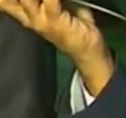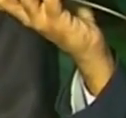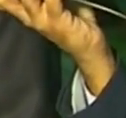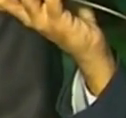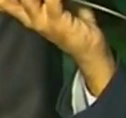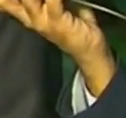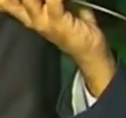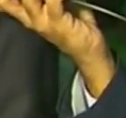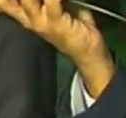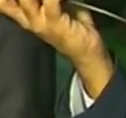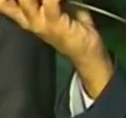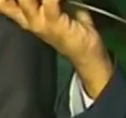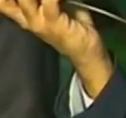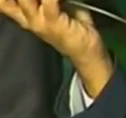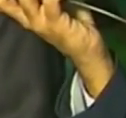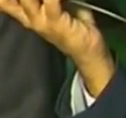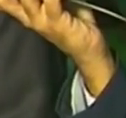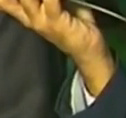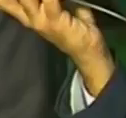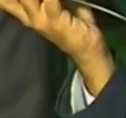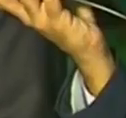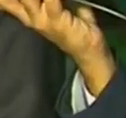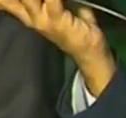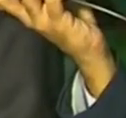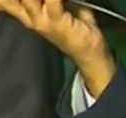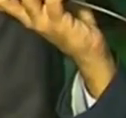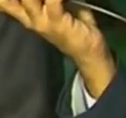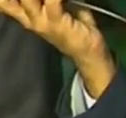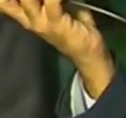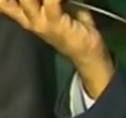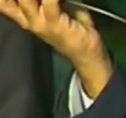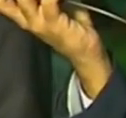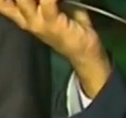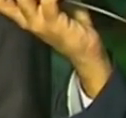trajo el presidente Nicolás Maduro a la Asamblea Constituyente,